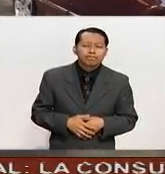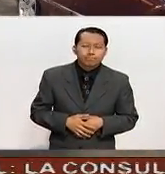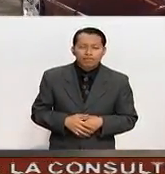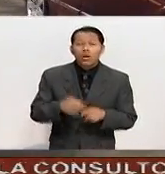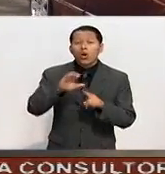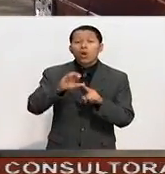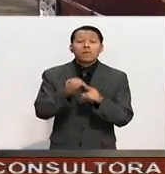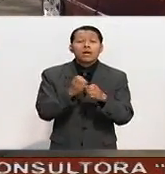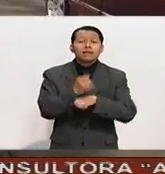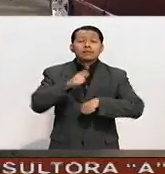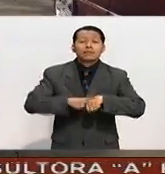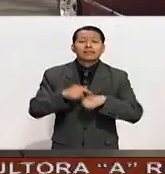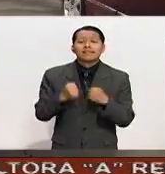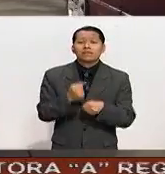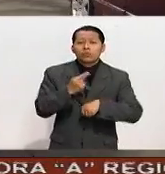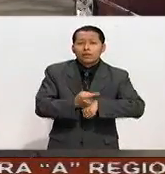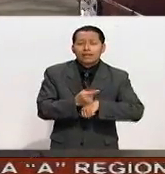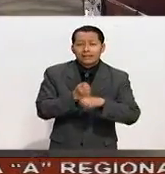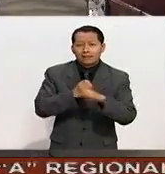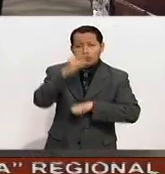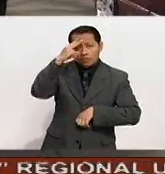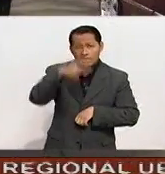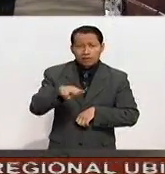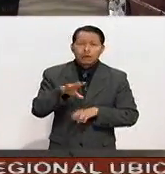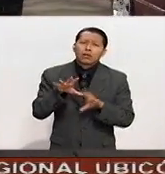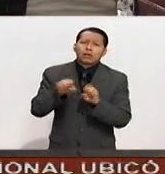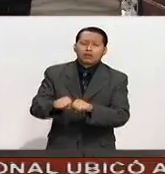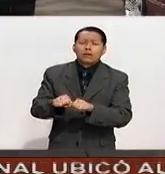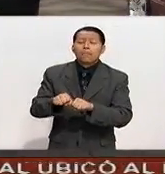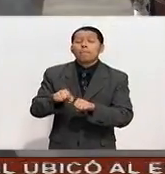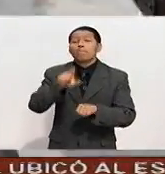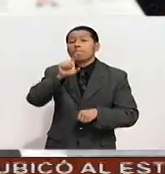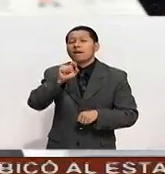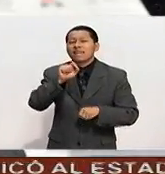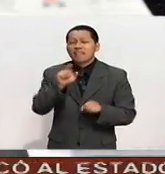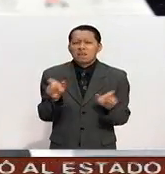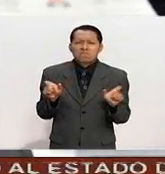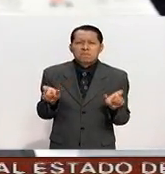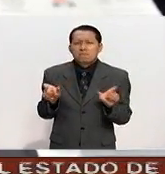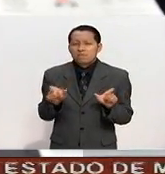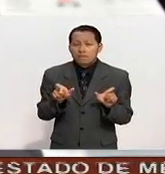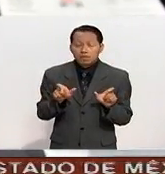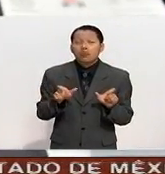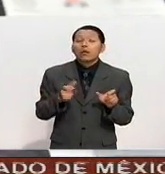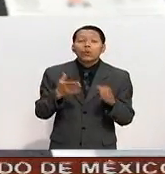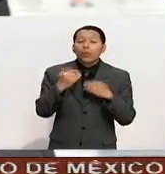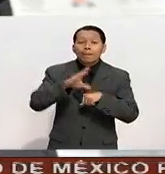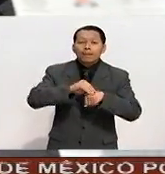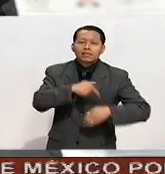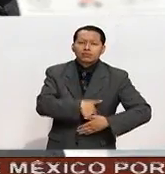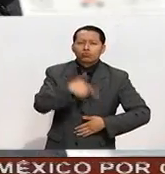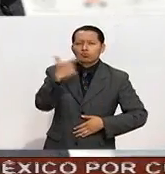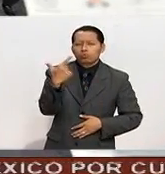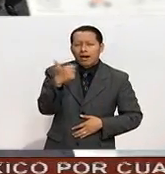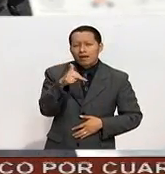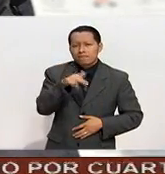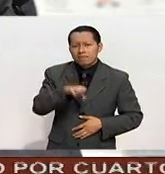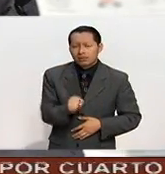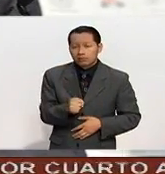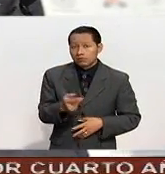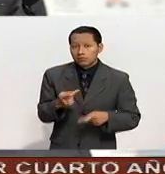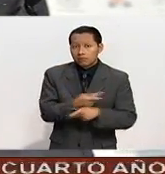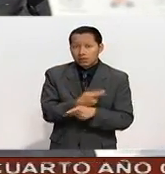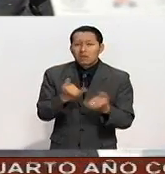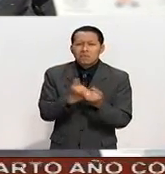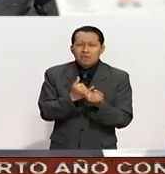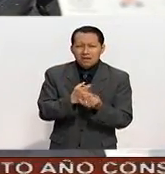La Comisión Estatal de Seguridad del Estado de México detuvo a 20 escoltas que no contaban con permiso de portación de armas. Además, utilizaban insignias